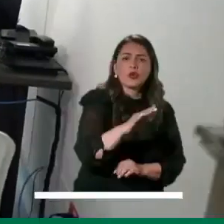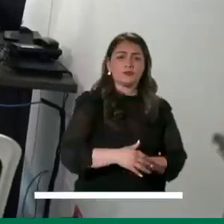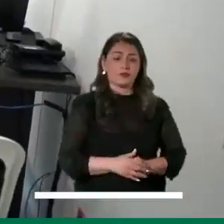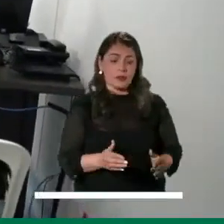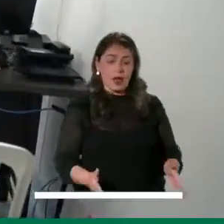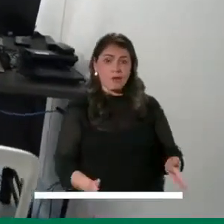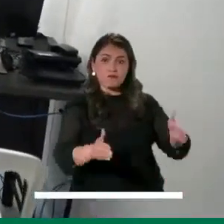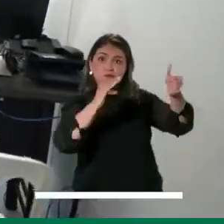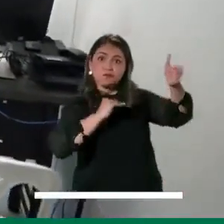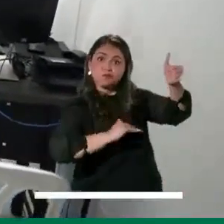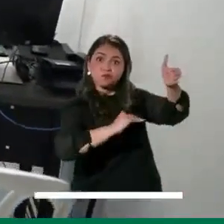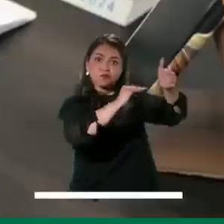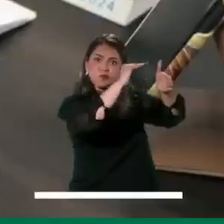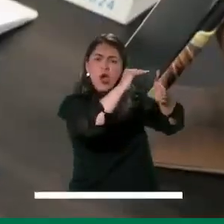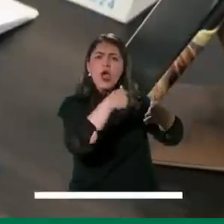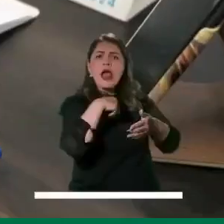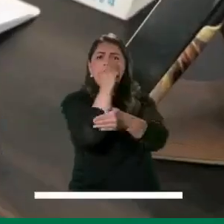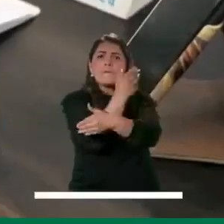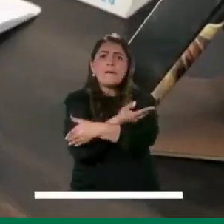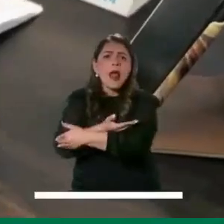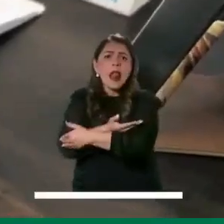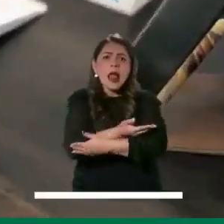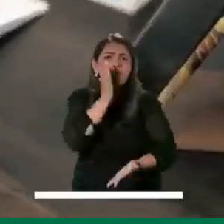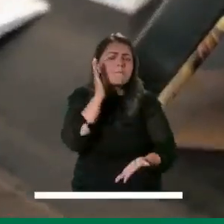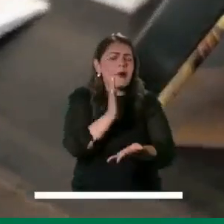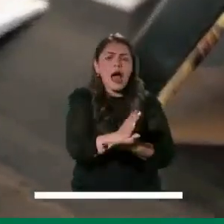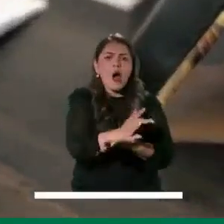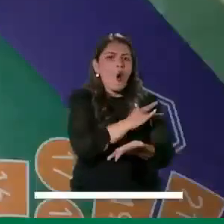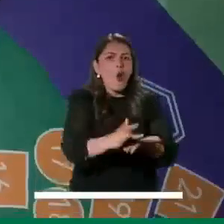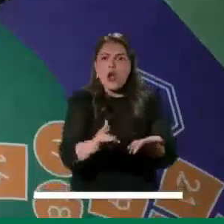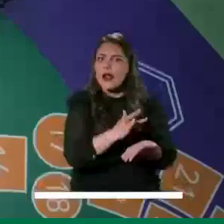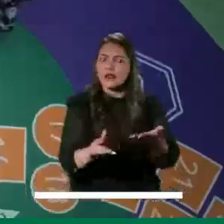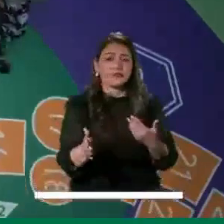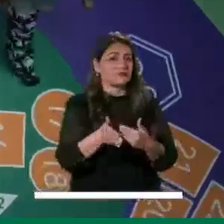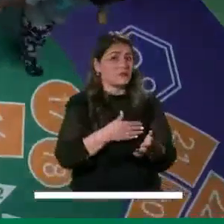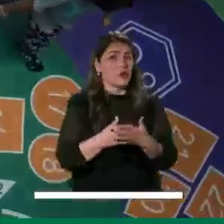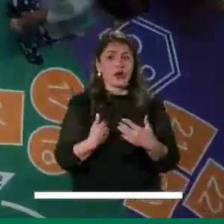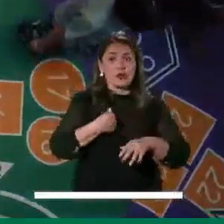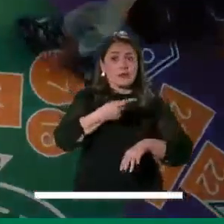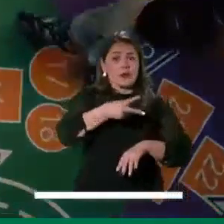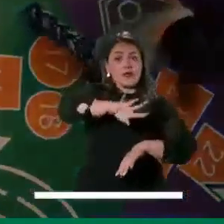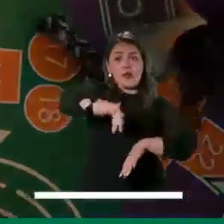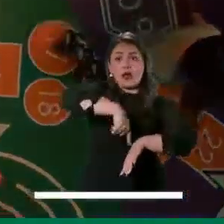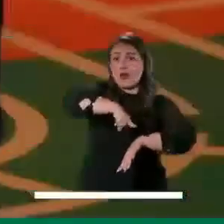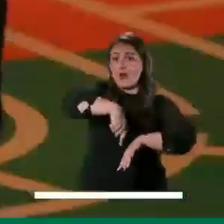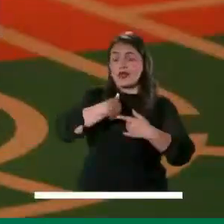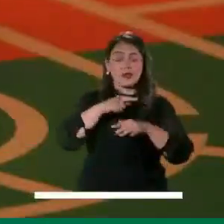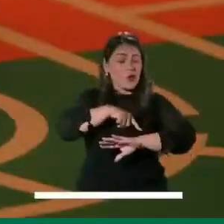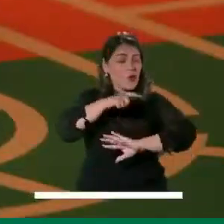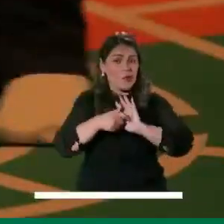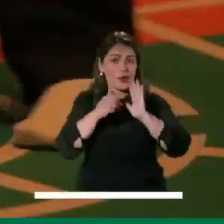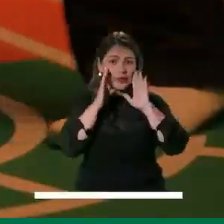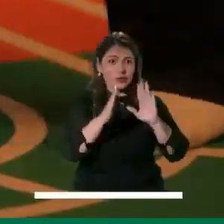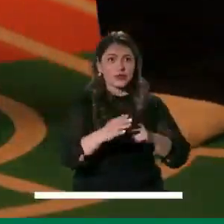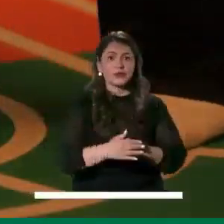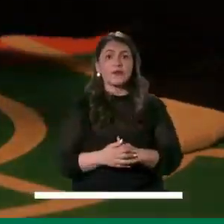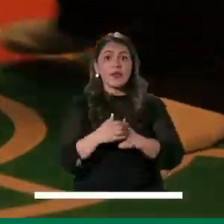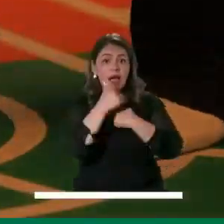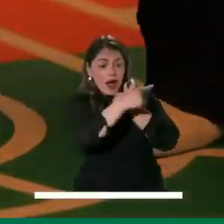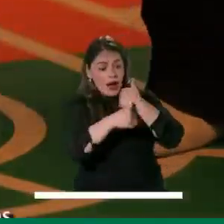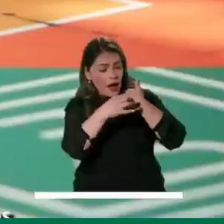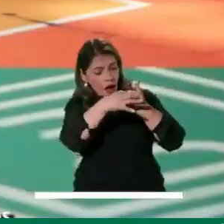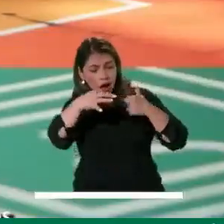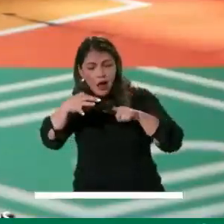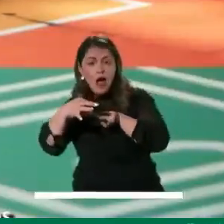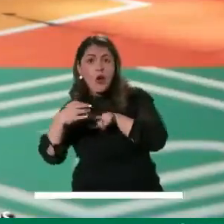Tengo la capacidad de atender urgencias pediátricas sin importar la hora. Me siento orgullosa de contar con una unidad única en